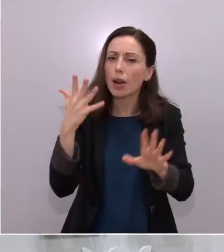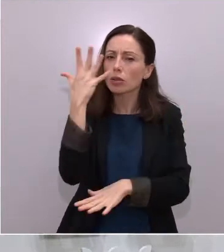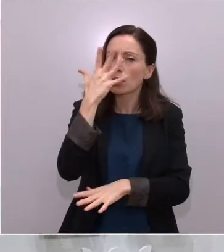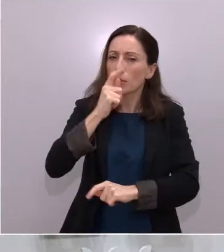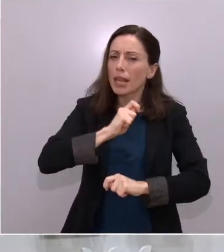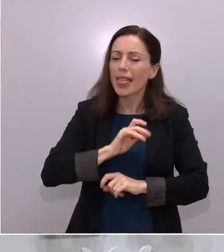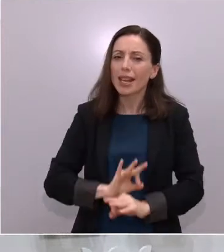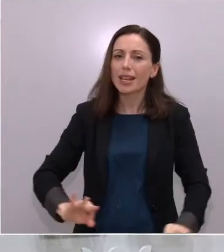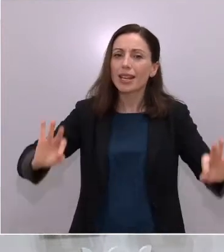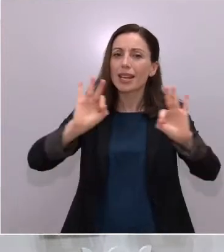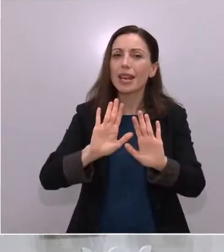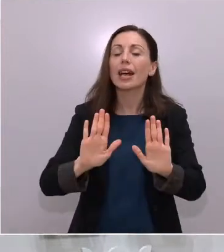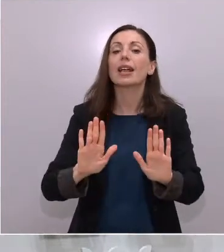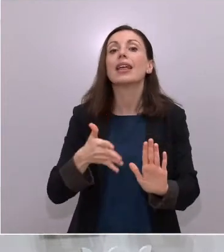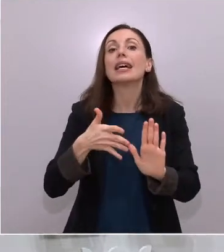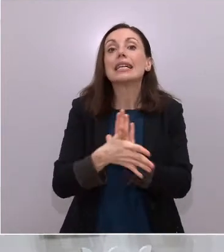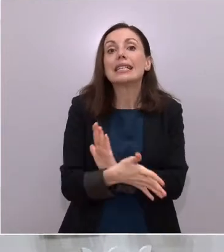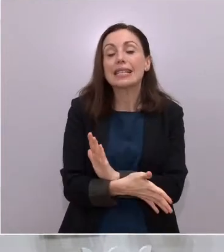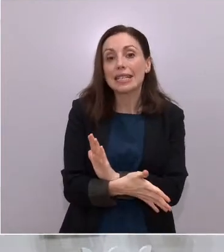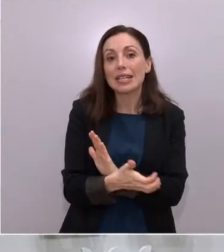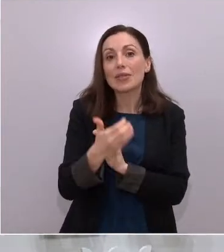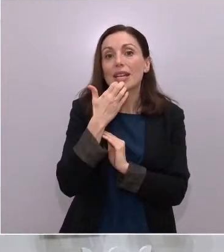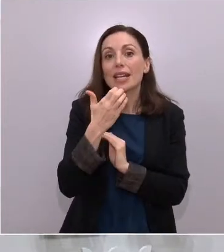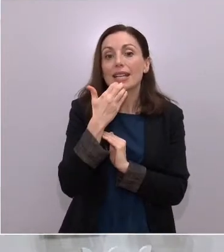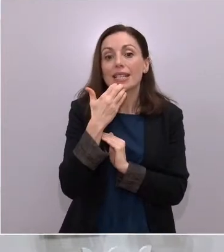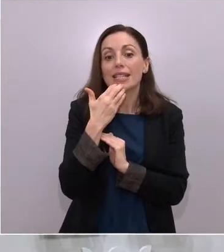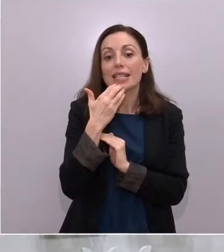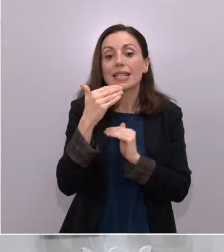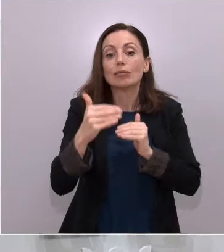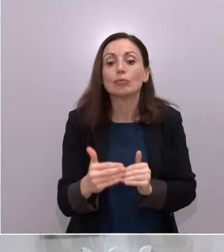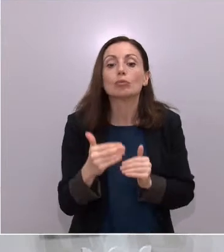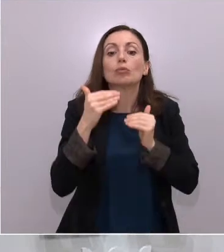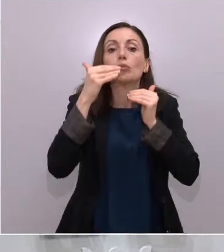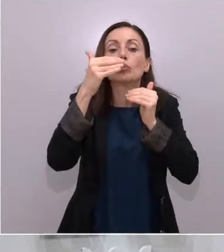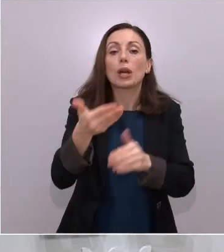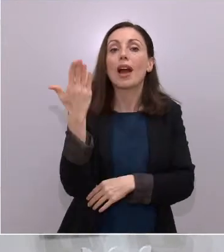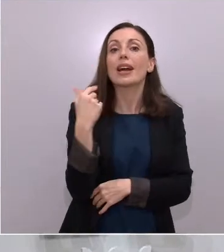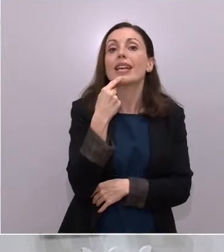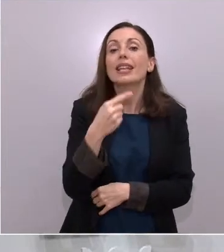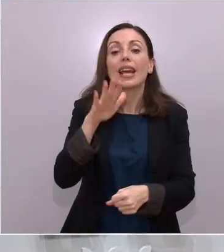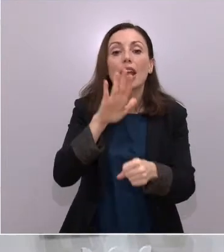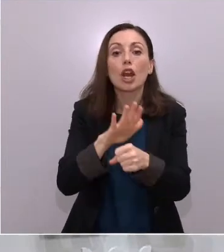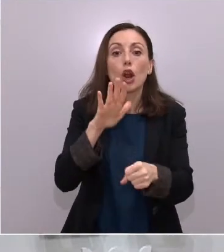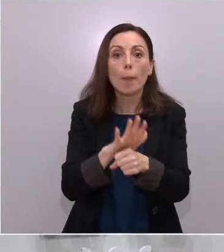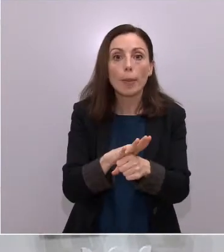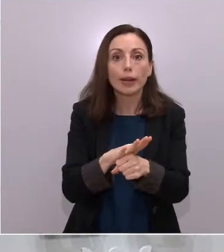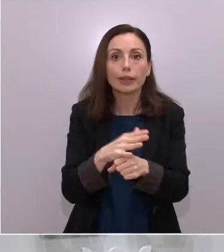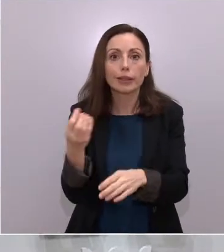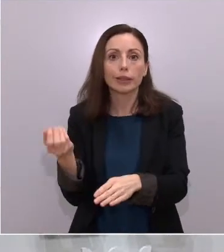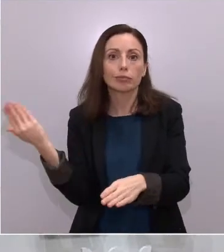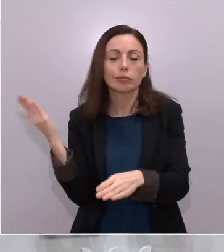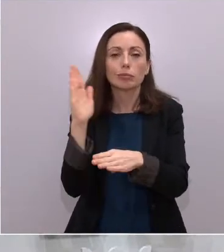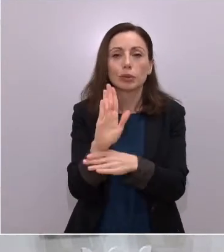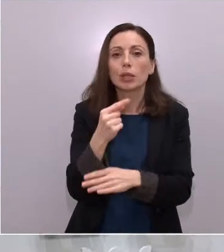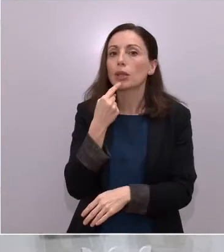incertidumbre, aunque eso suponga retrasar su presentación pública anunciada ayer para el próximo martes. Así lo he transmitido